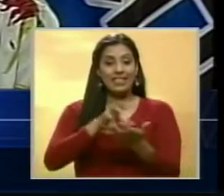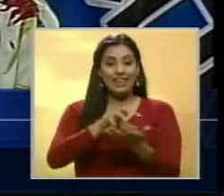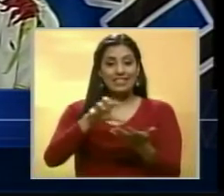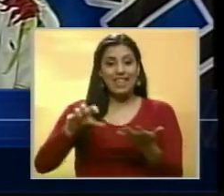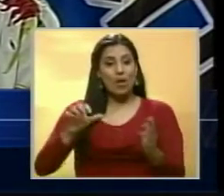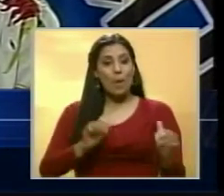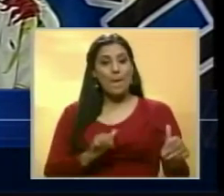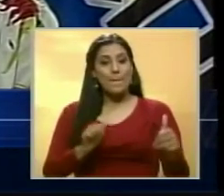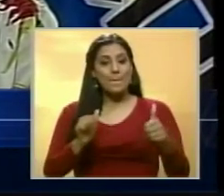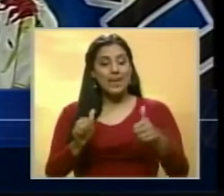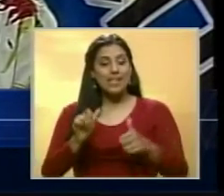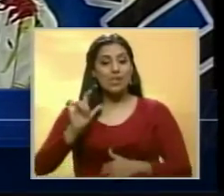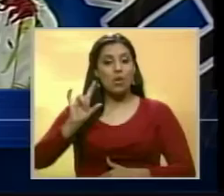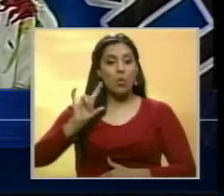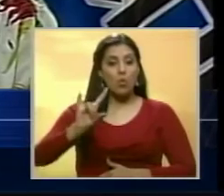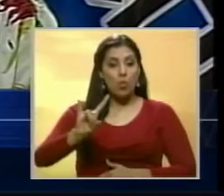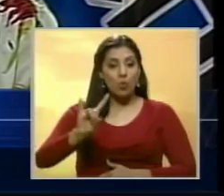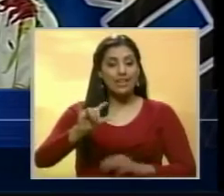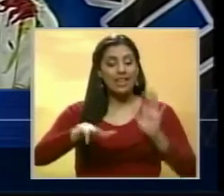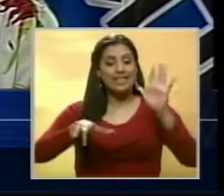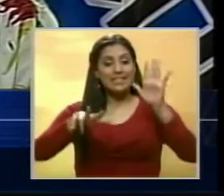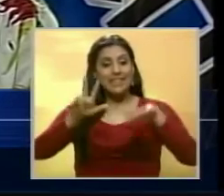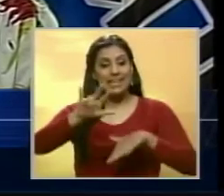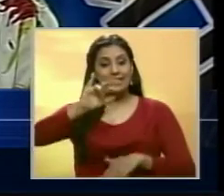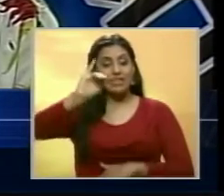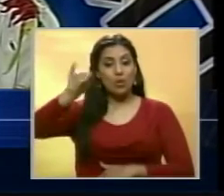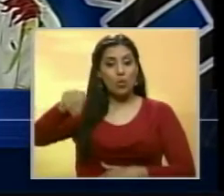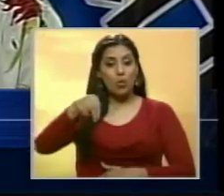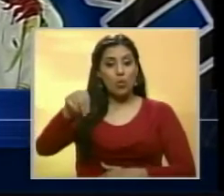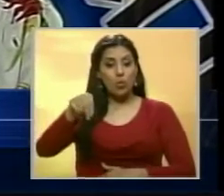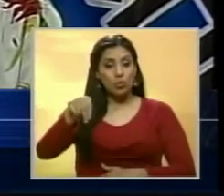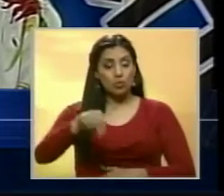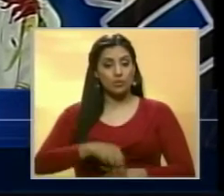a partir del lunes 13 de junio.